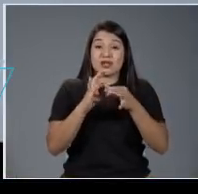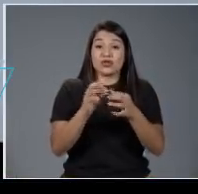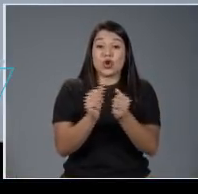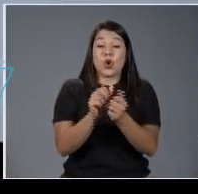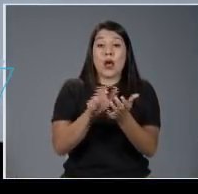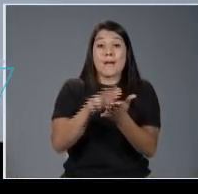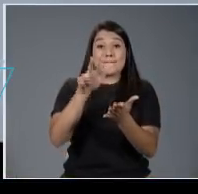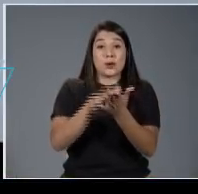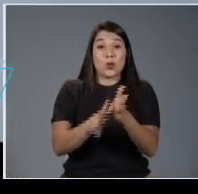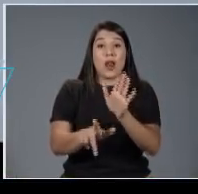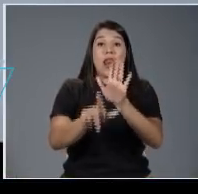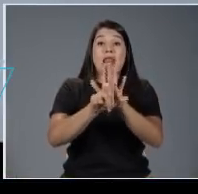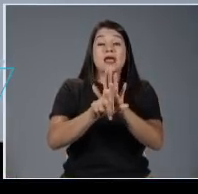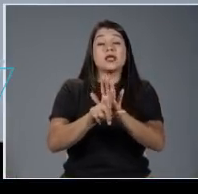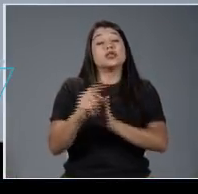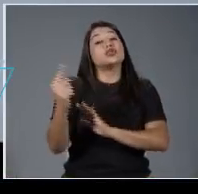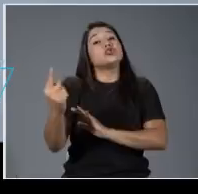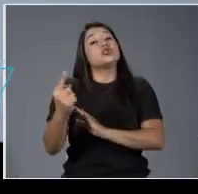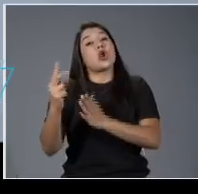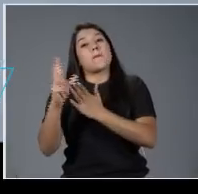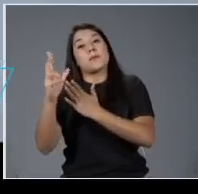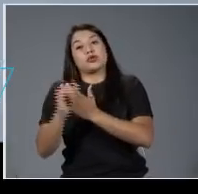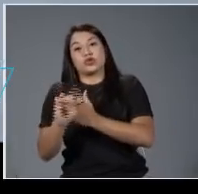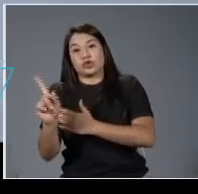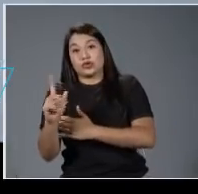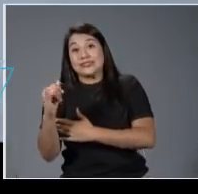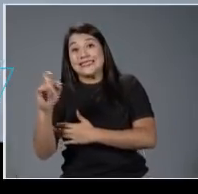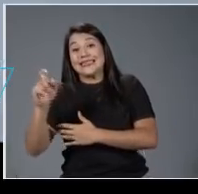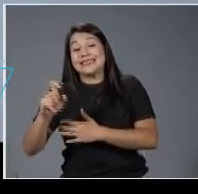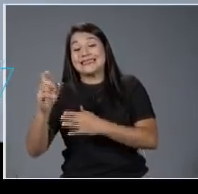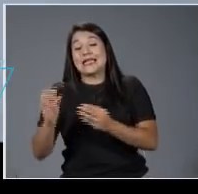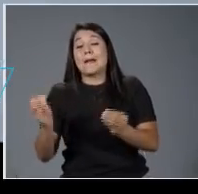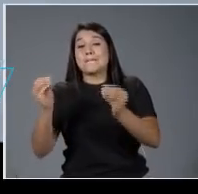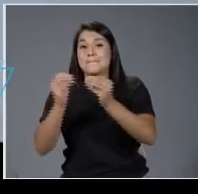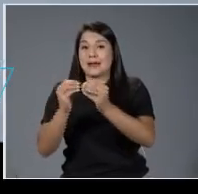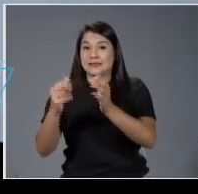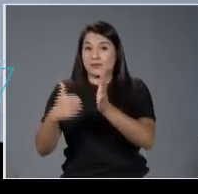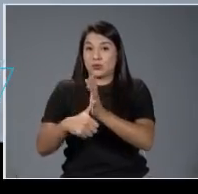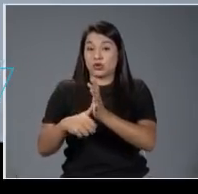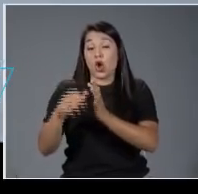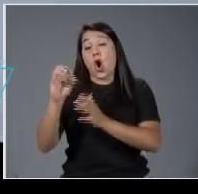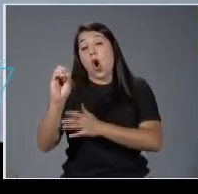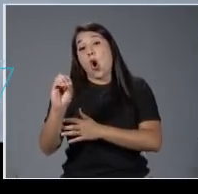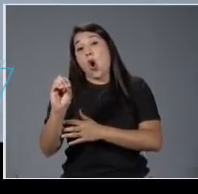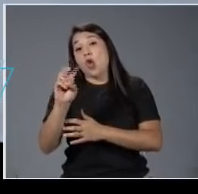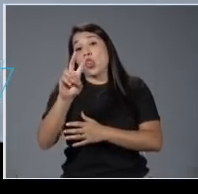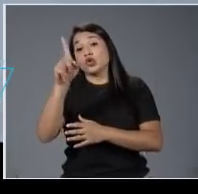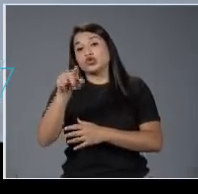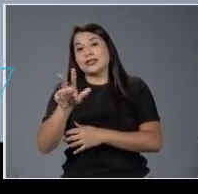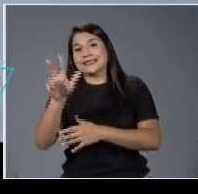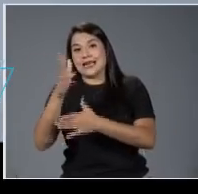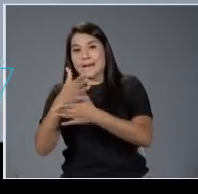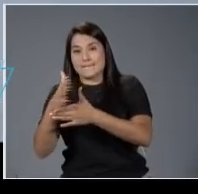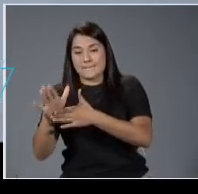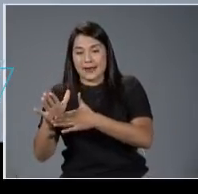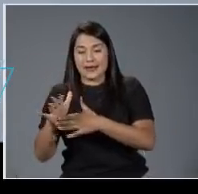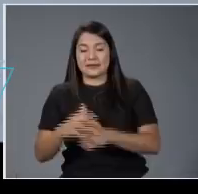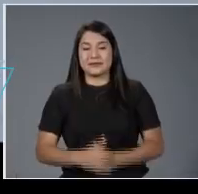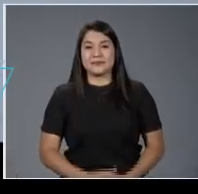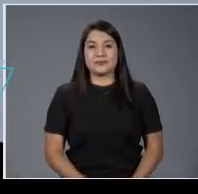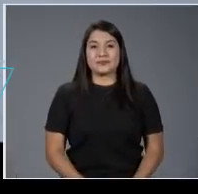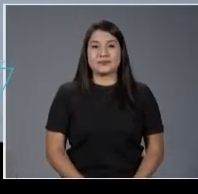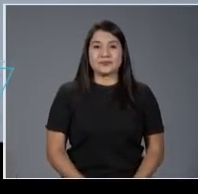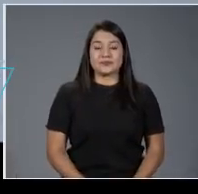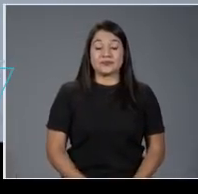aprobación de leyes, salvo en proyectos que se necesite una mayoría calificada o 2/3 partes, como podría ser reformas